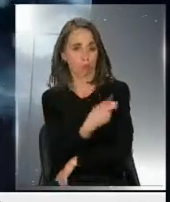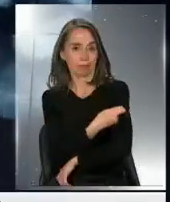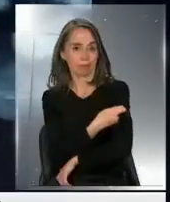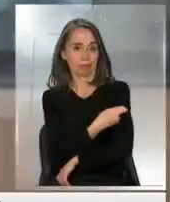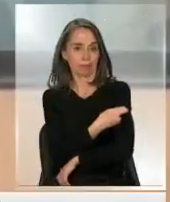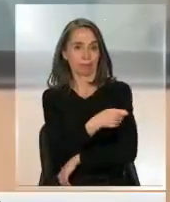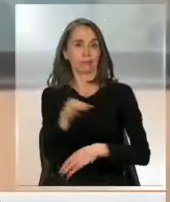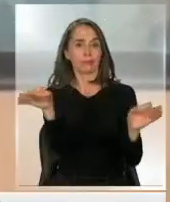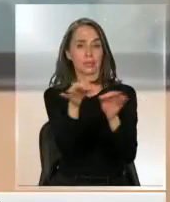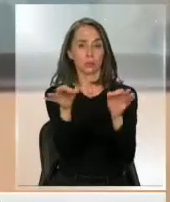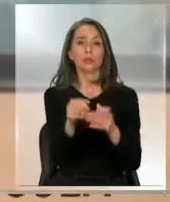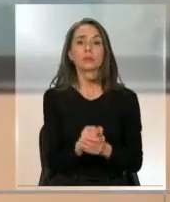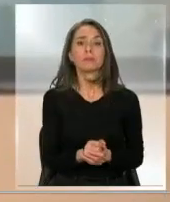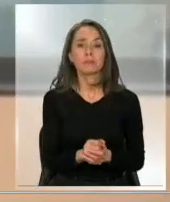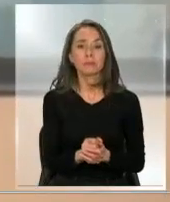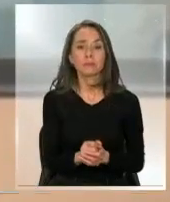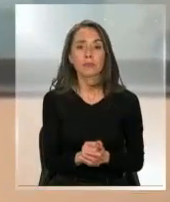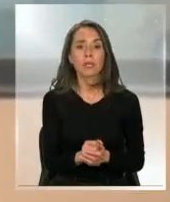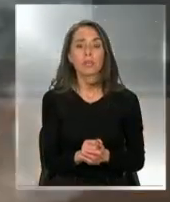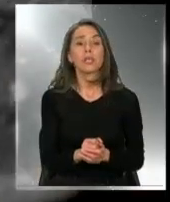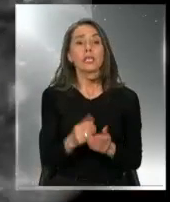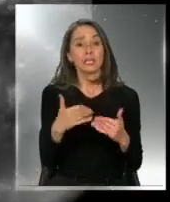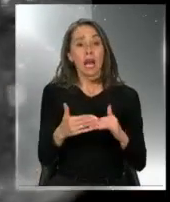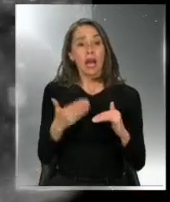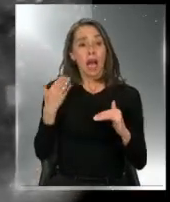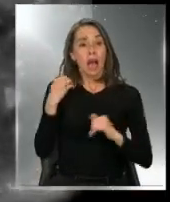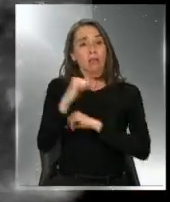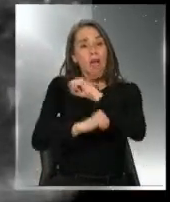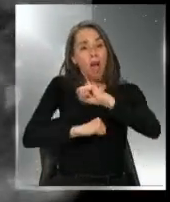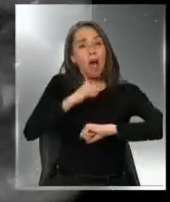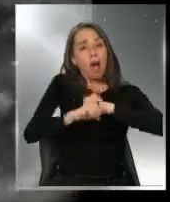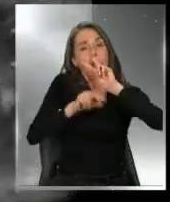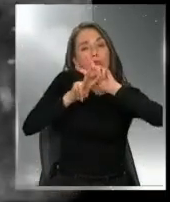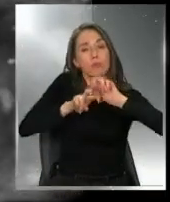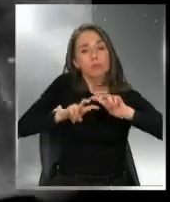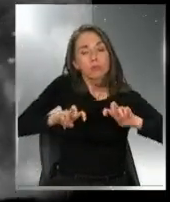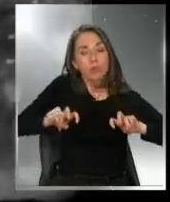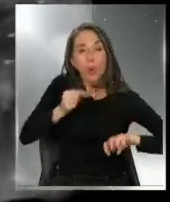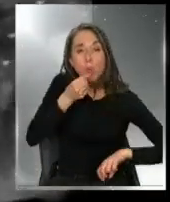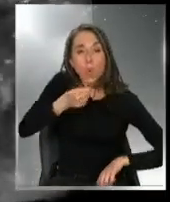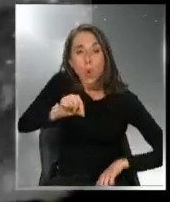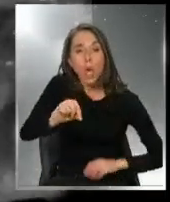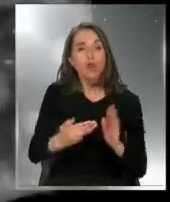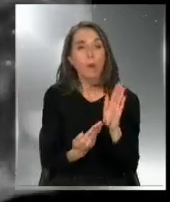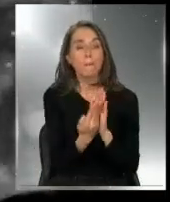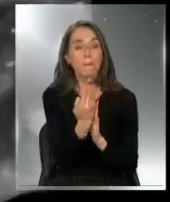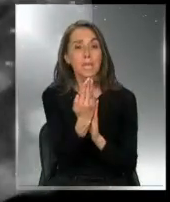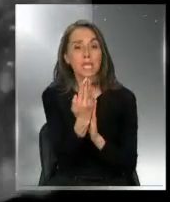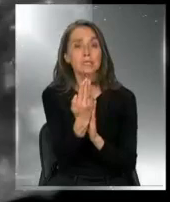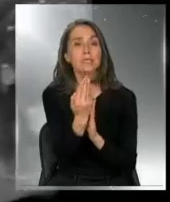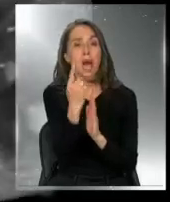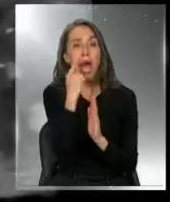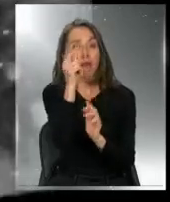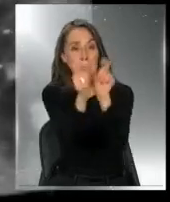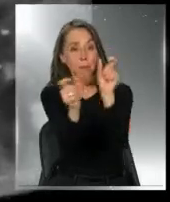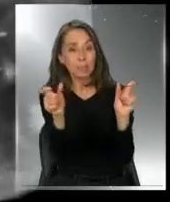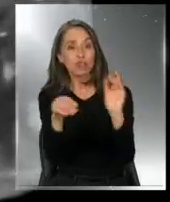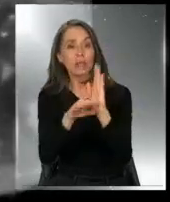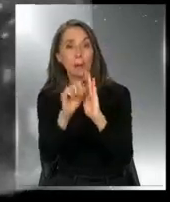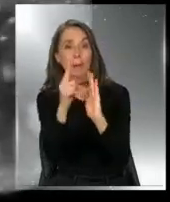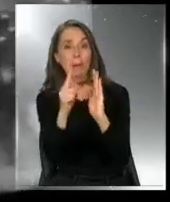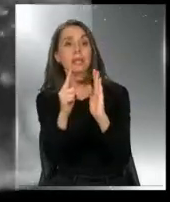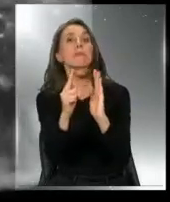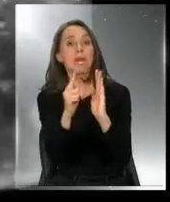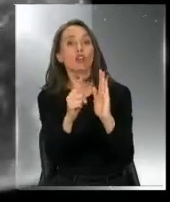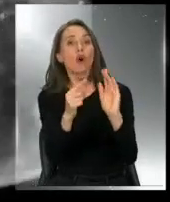favor. Luego de varios, digamos, años de investigación, estamos por iniciar un estudio clínico fase 1,